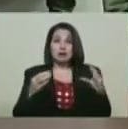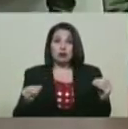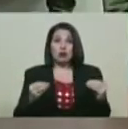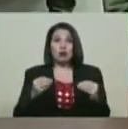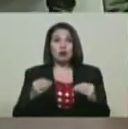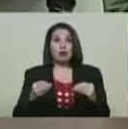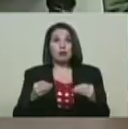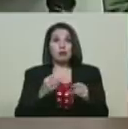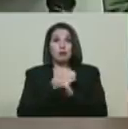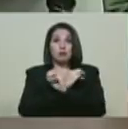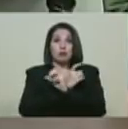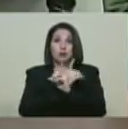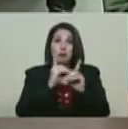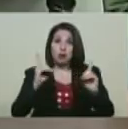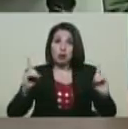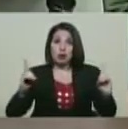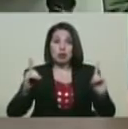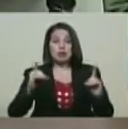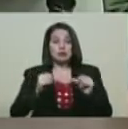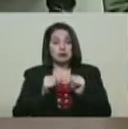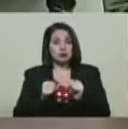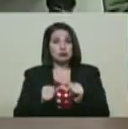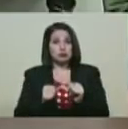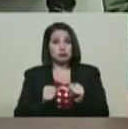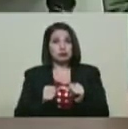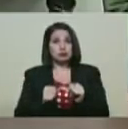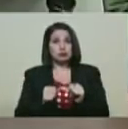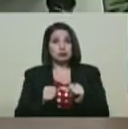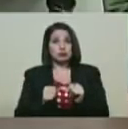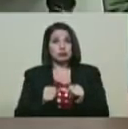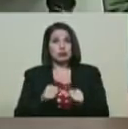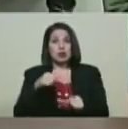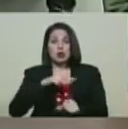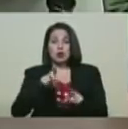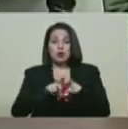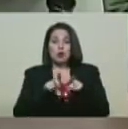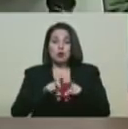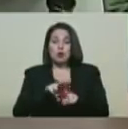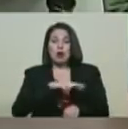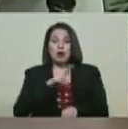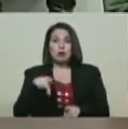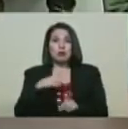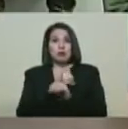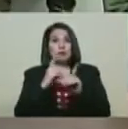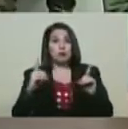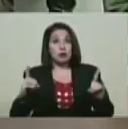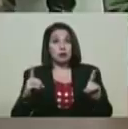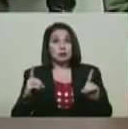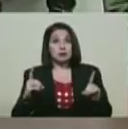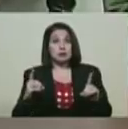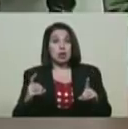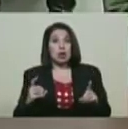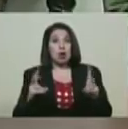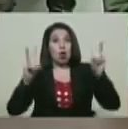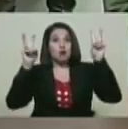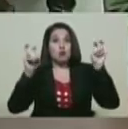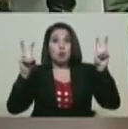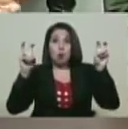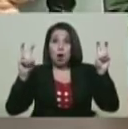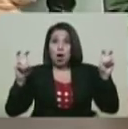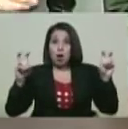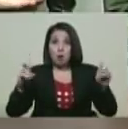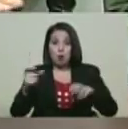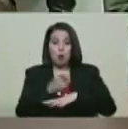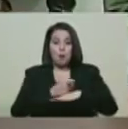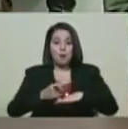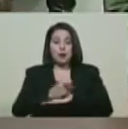Venezuela, de una democracia sólida como nuestra democracia, ¿no? Además vienen renovados,